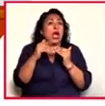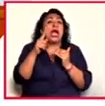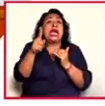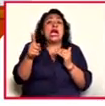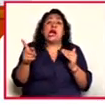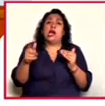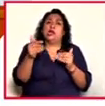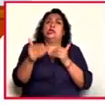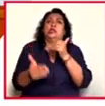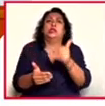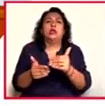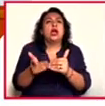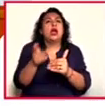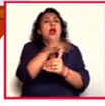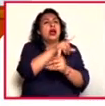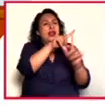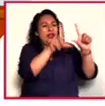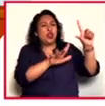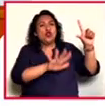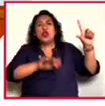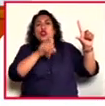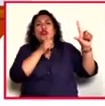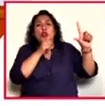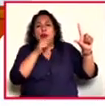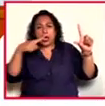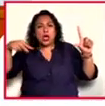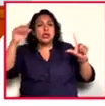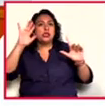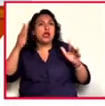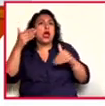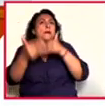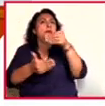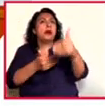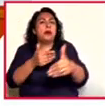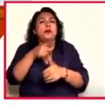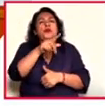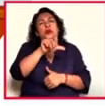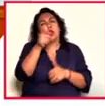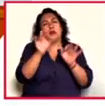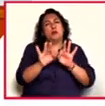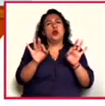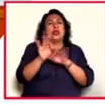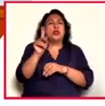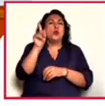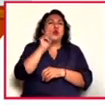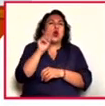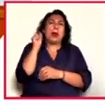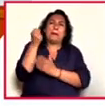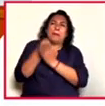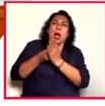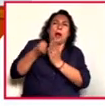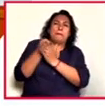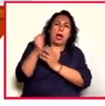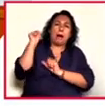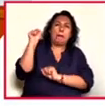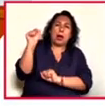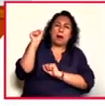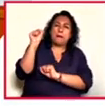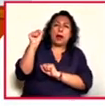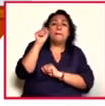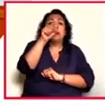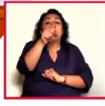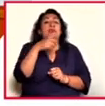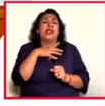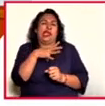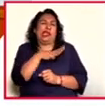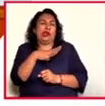del país. Y el otro elemento muy importante es el feminismo. En términos generales, la revolución en